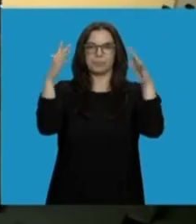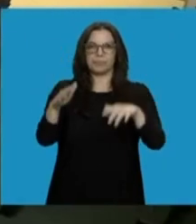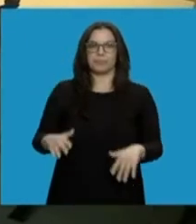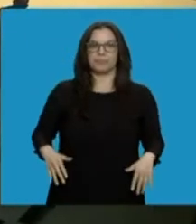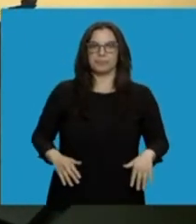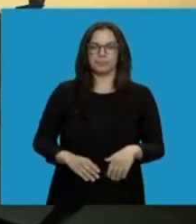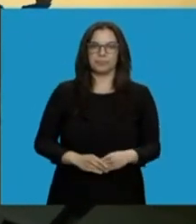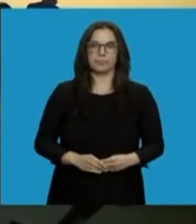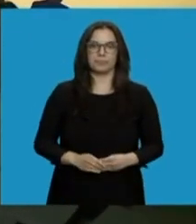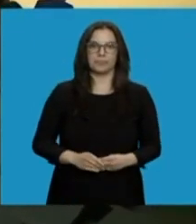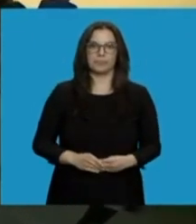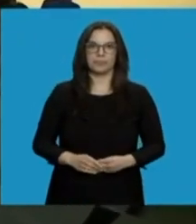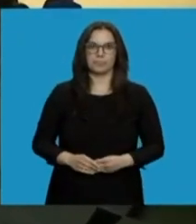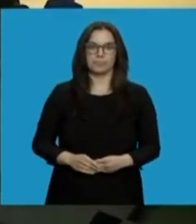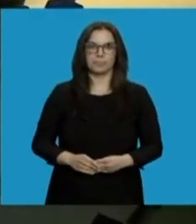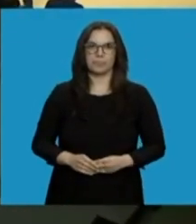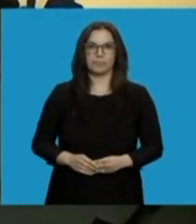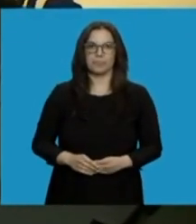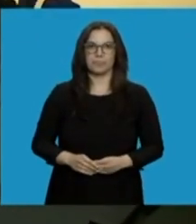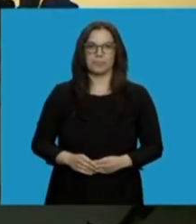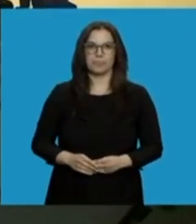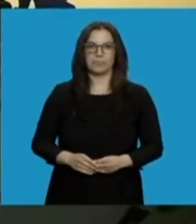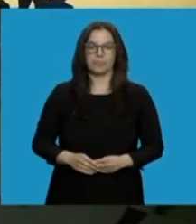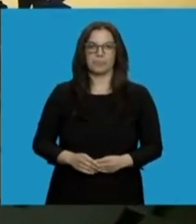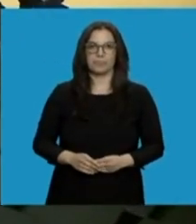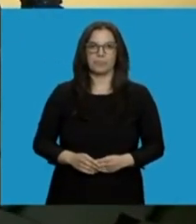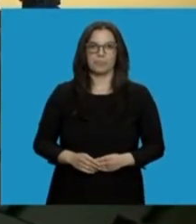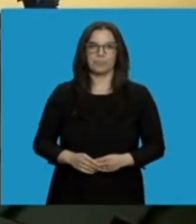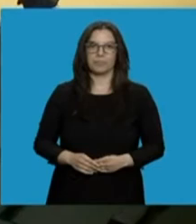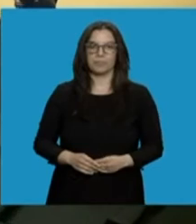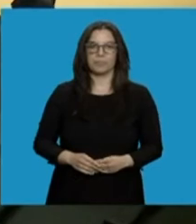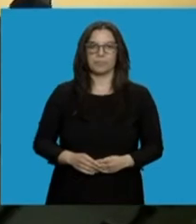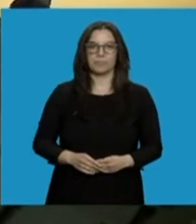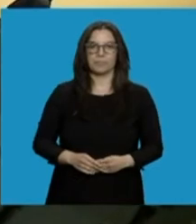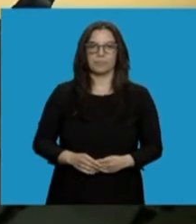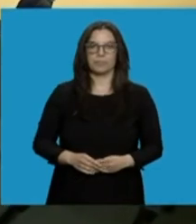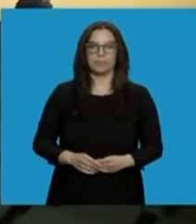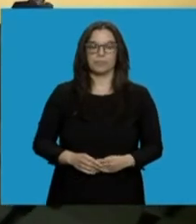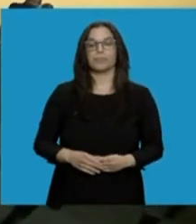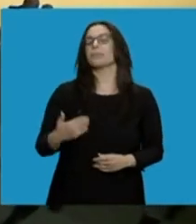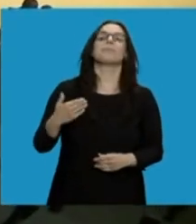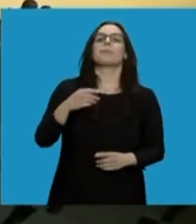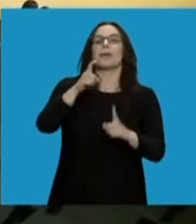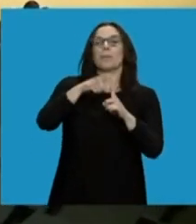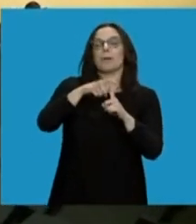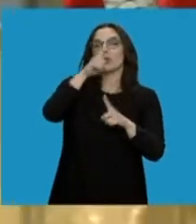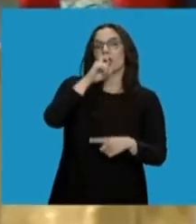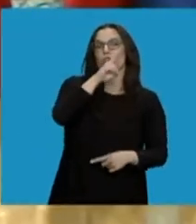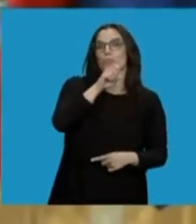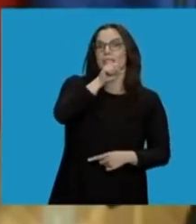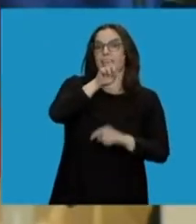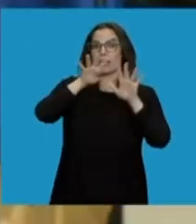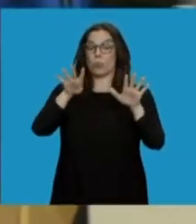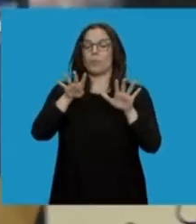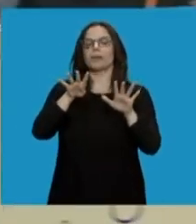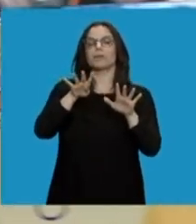Tras las elecciones municipales de mayo de 2019, la